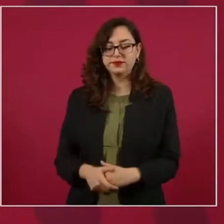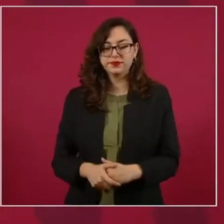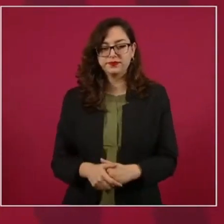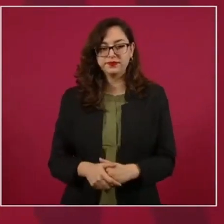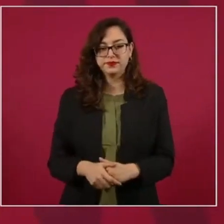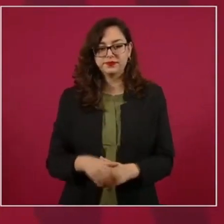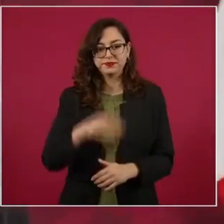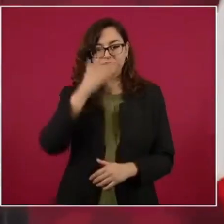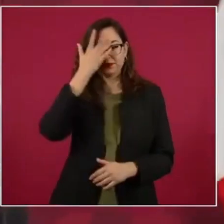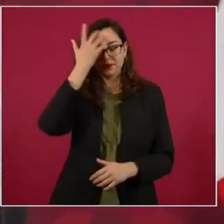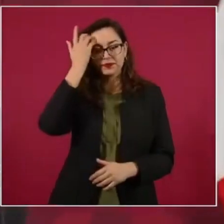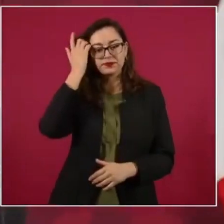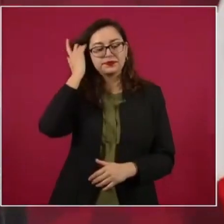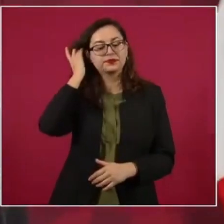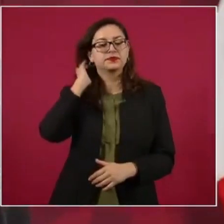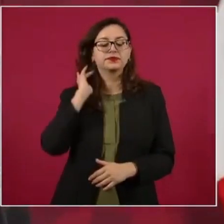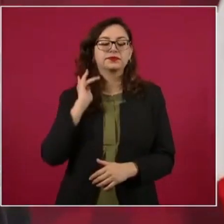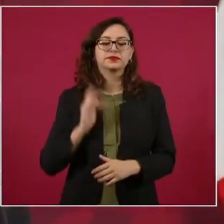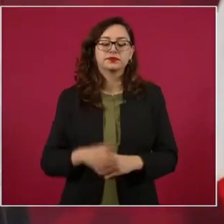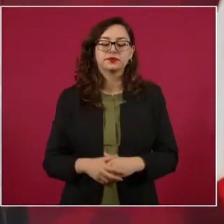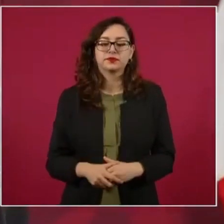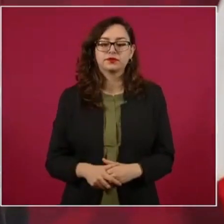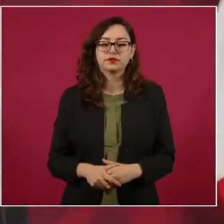Ya estaba el conflicto entre los militares,